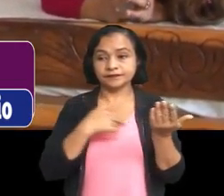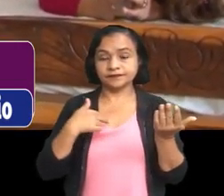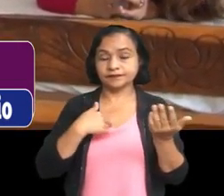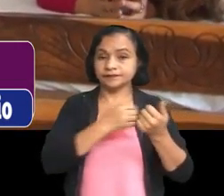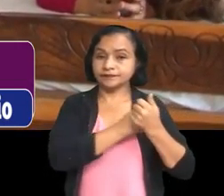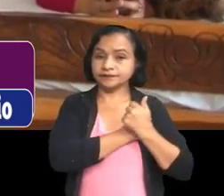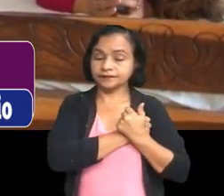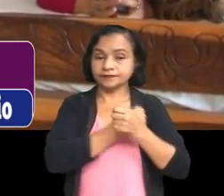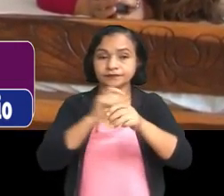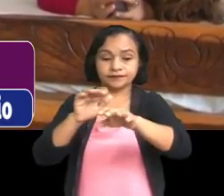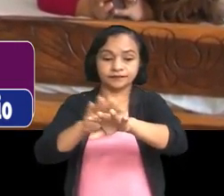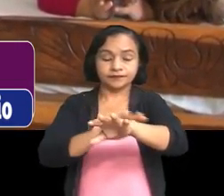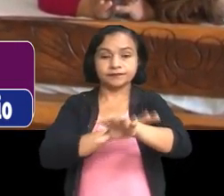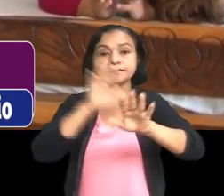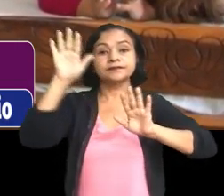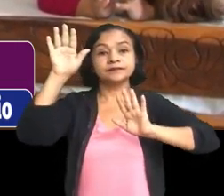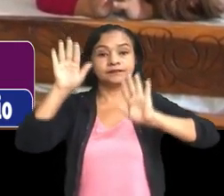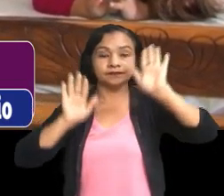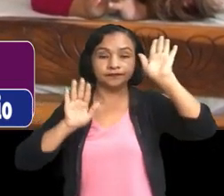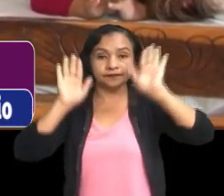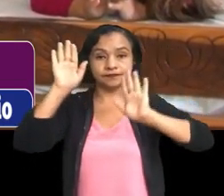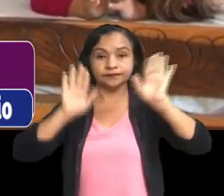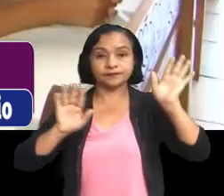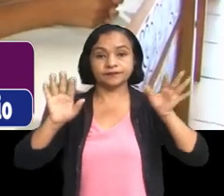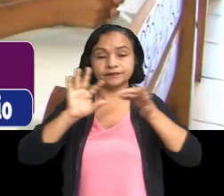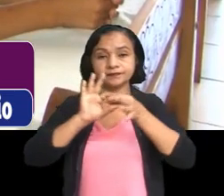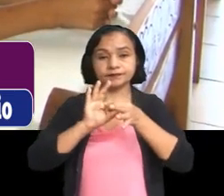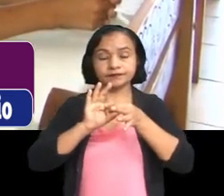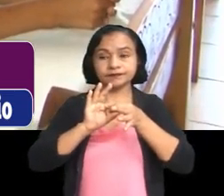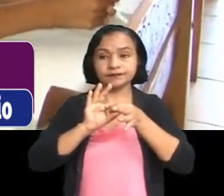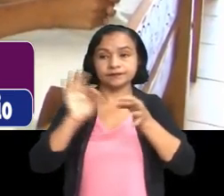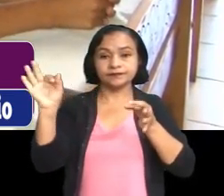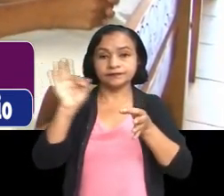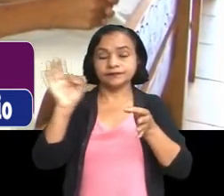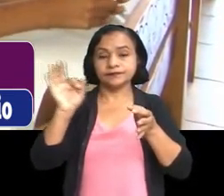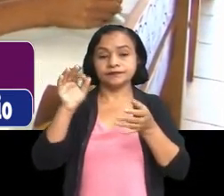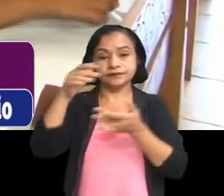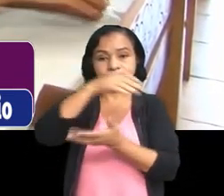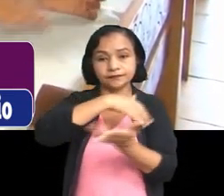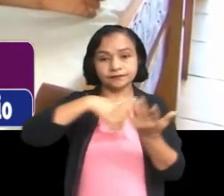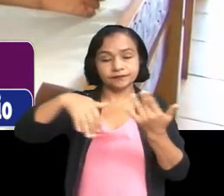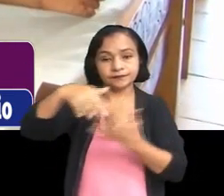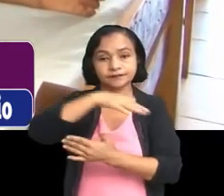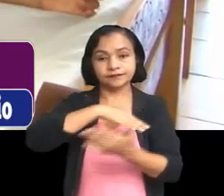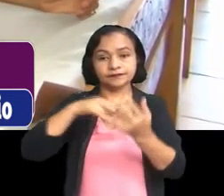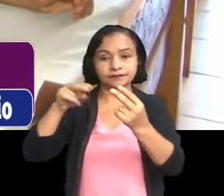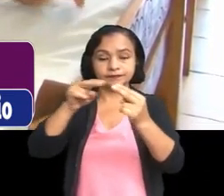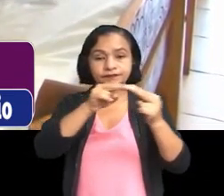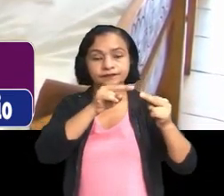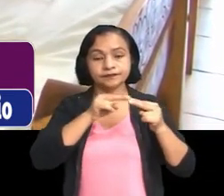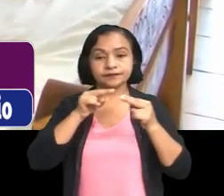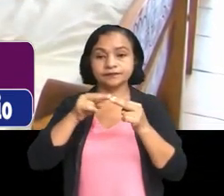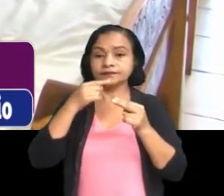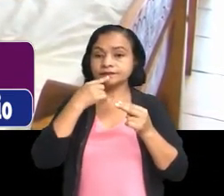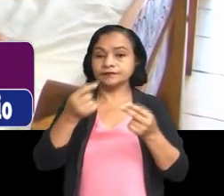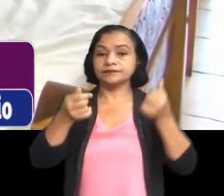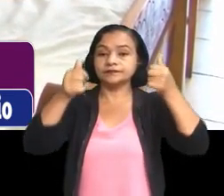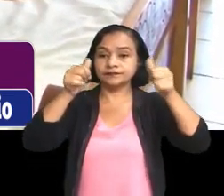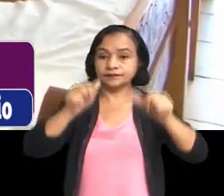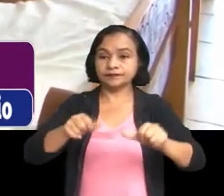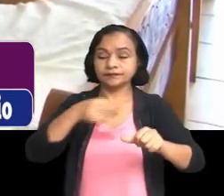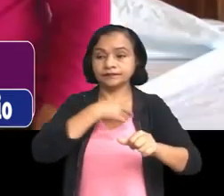sino de sentirnos partícipes de ellas en la medida que nosotros nos involucremos, nos relacionemos, nos dispongamos para